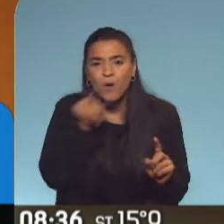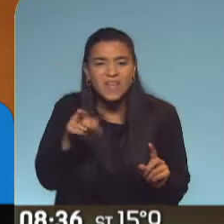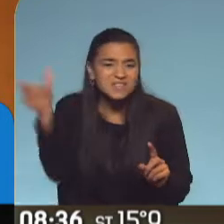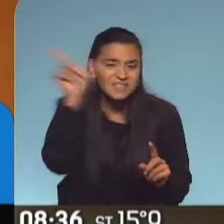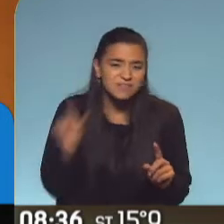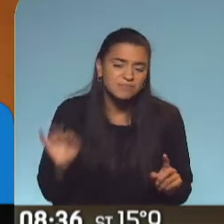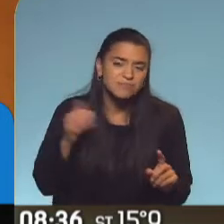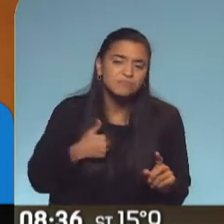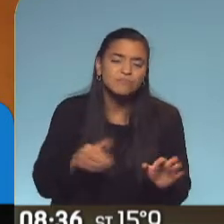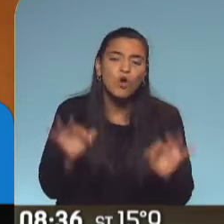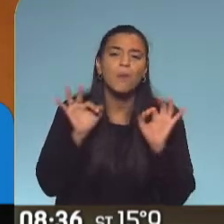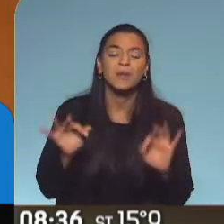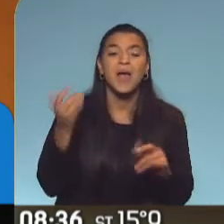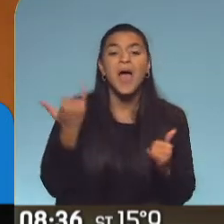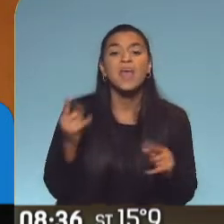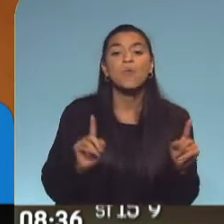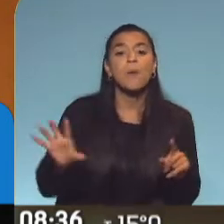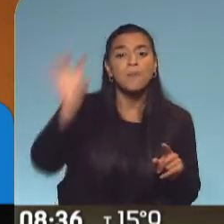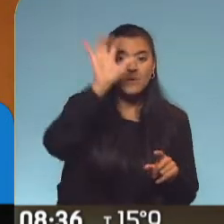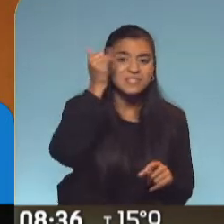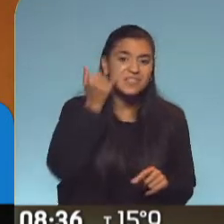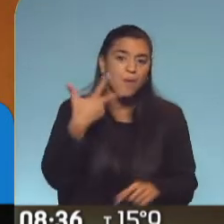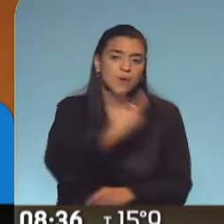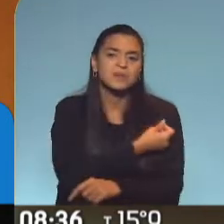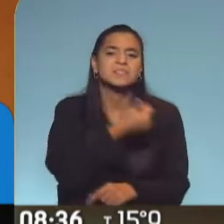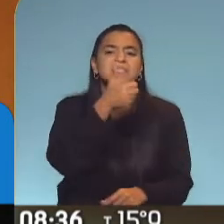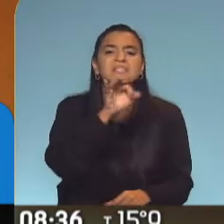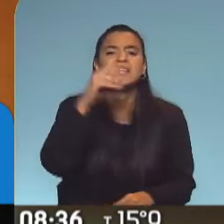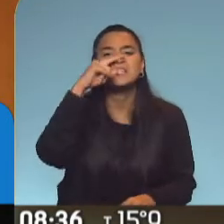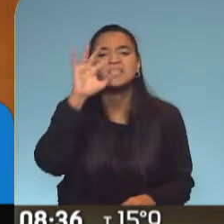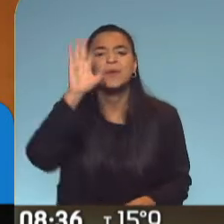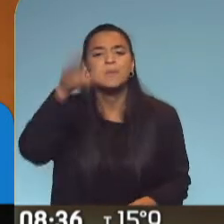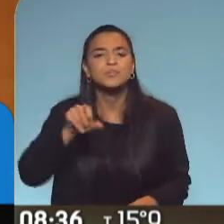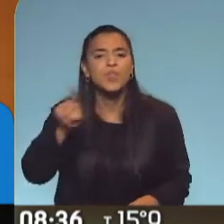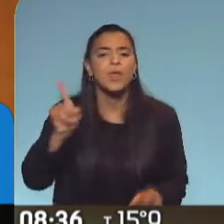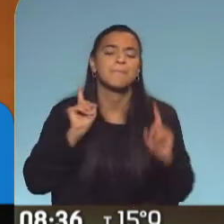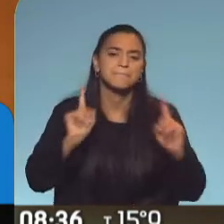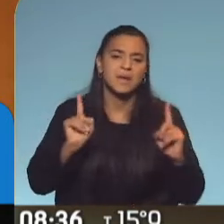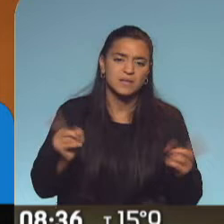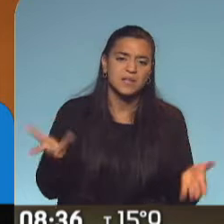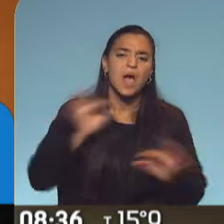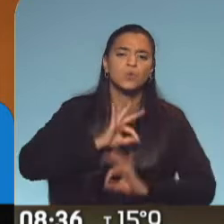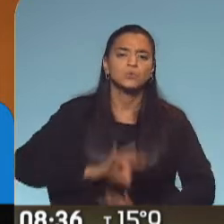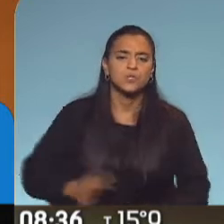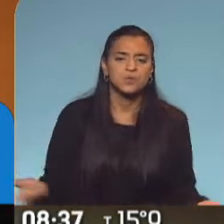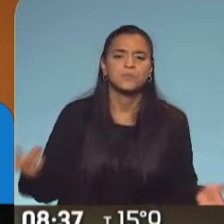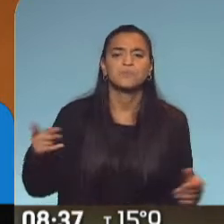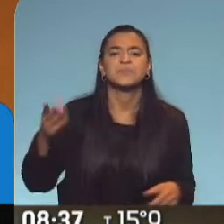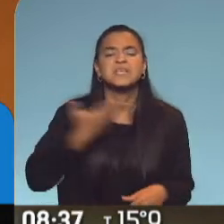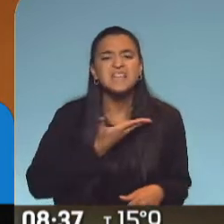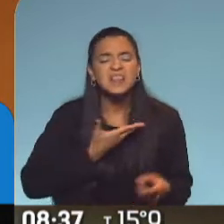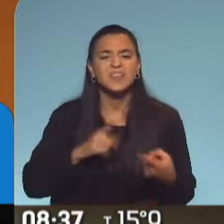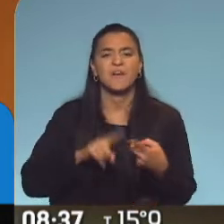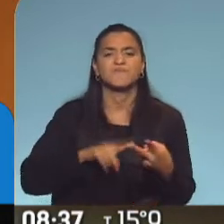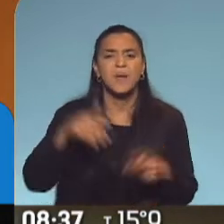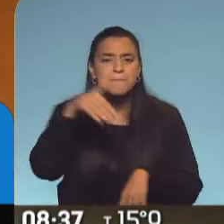Hay provincias argentinas, ¿no?, que ya han vacunado al 60-70% de los maestros y los auxiliares, ¿no?, como la provincia de Santa Fe, la